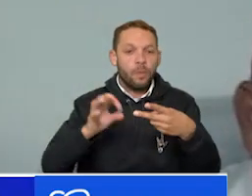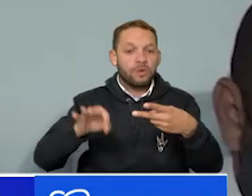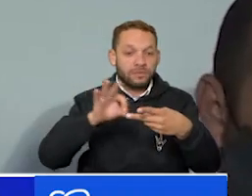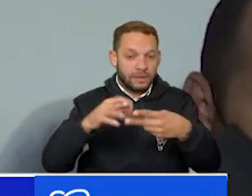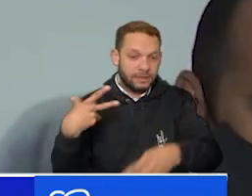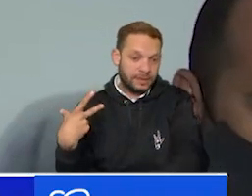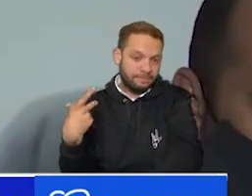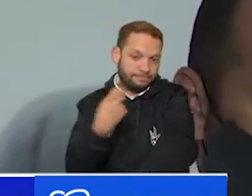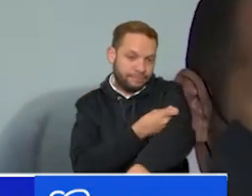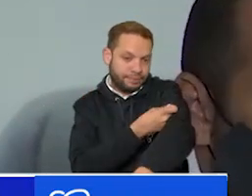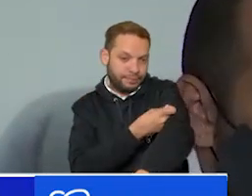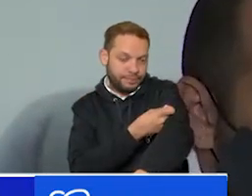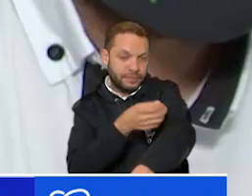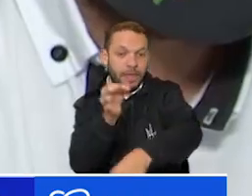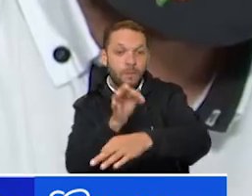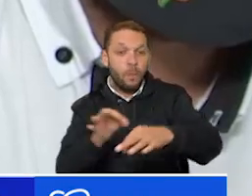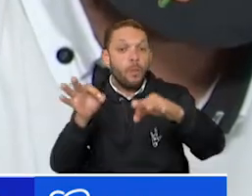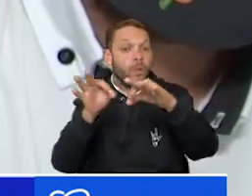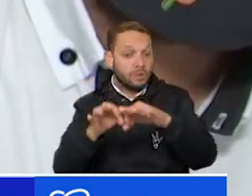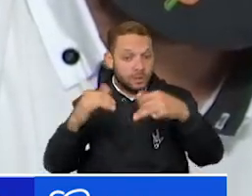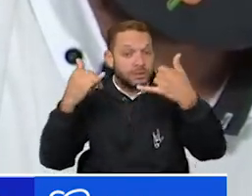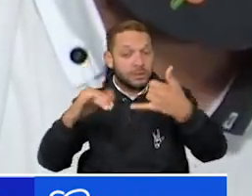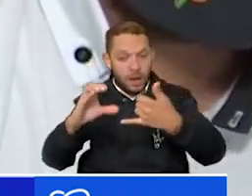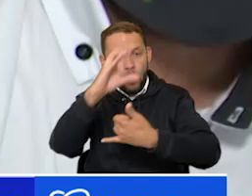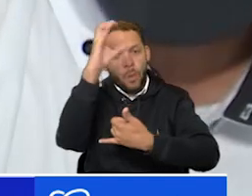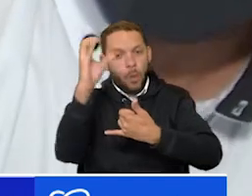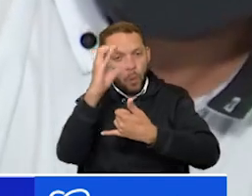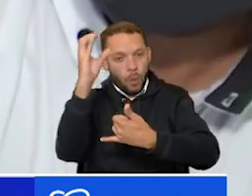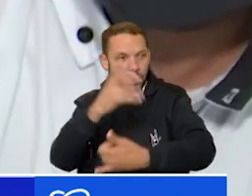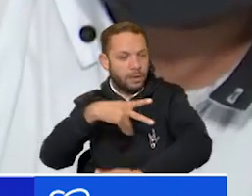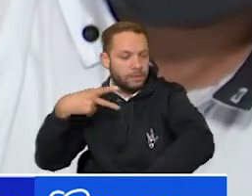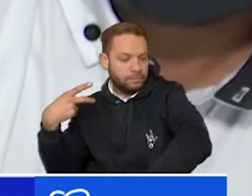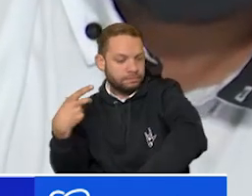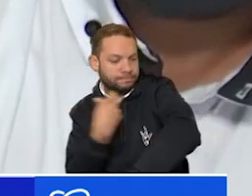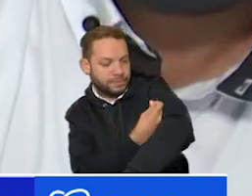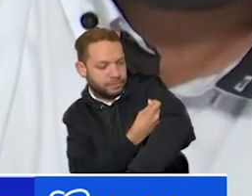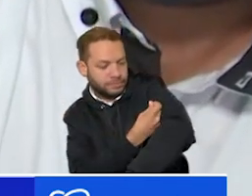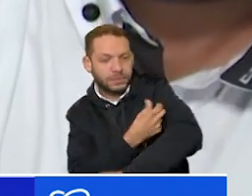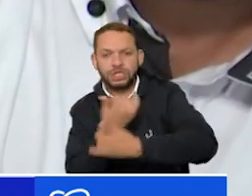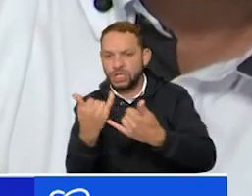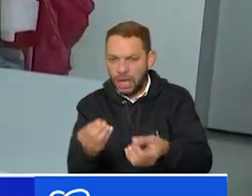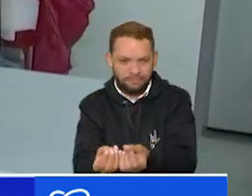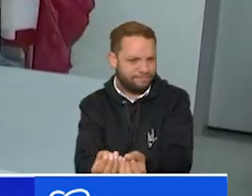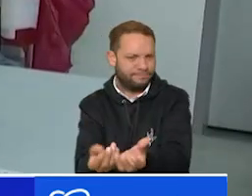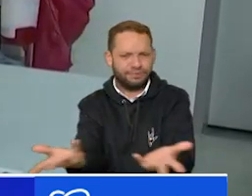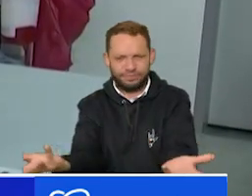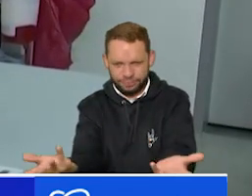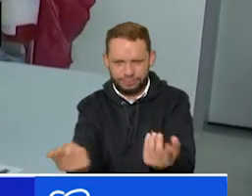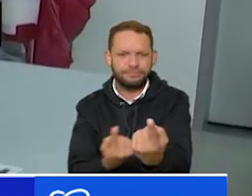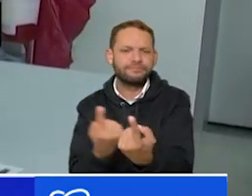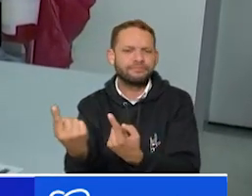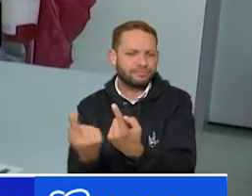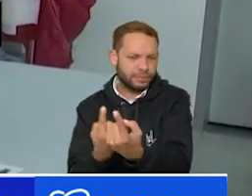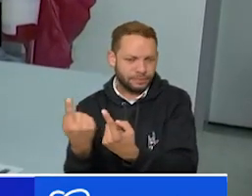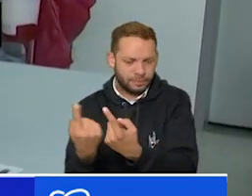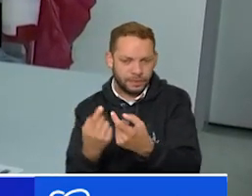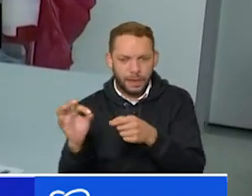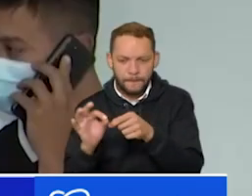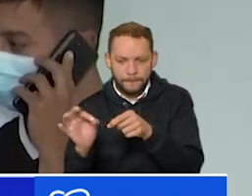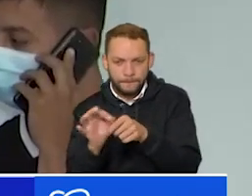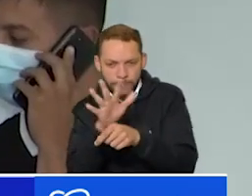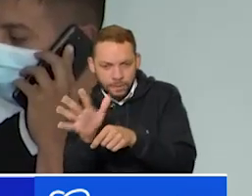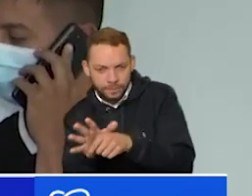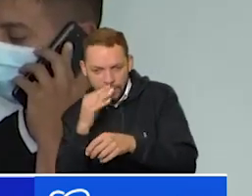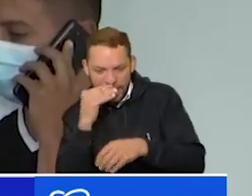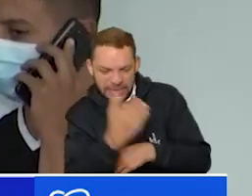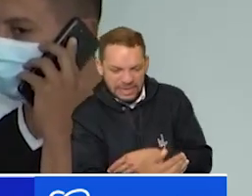Tenemos vacunas muy importantes en nuestro esquema de vacunación PAI, tenemos vacunas disponibles específicamente para COVID, para los